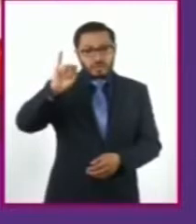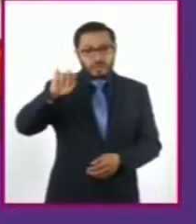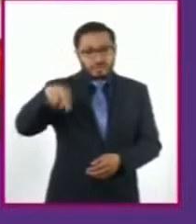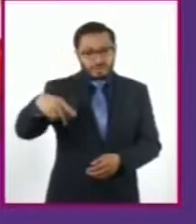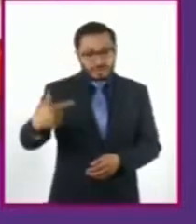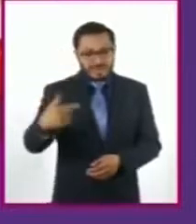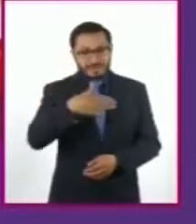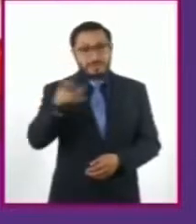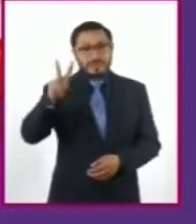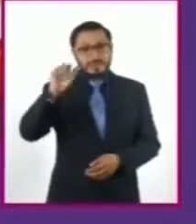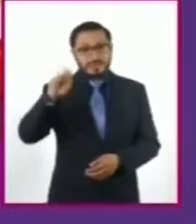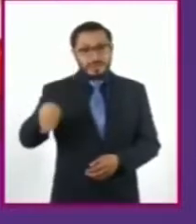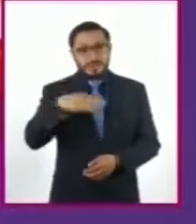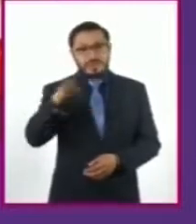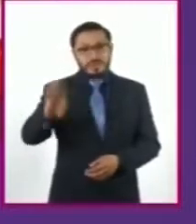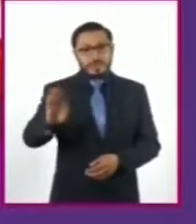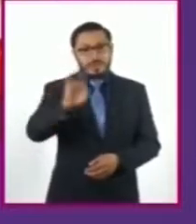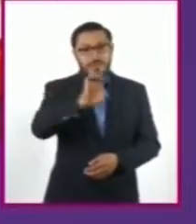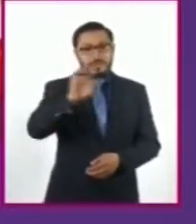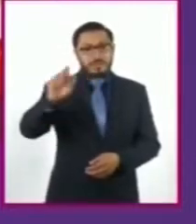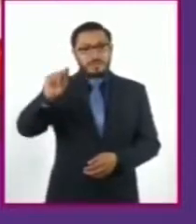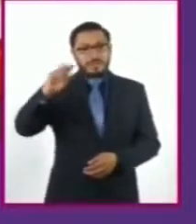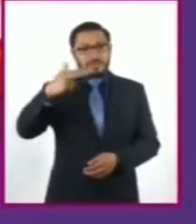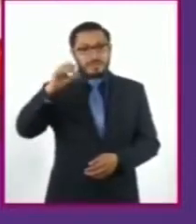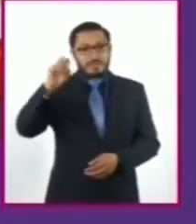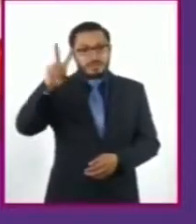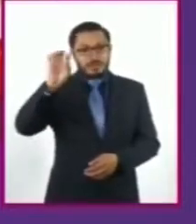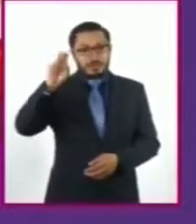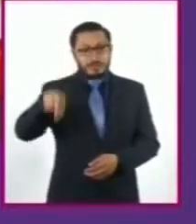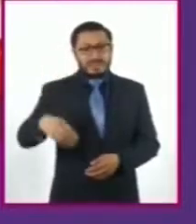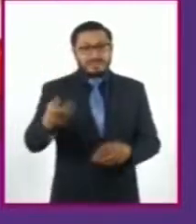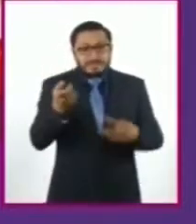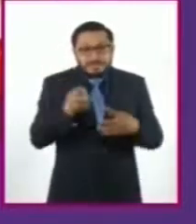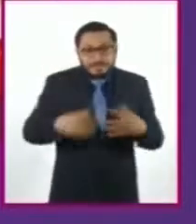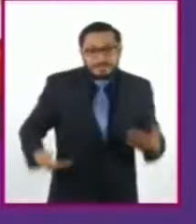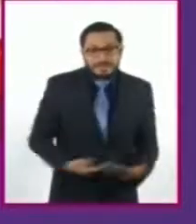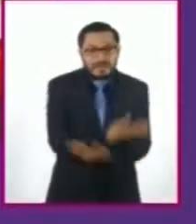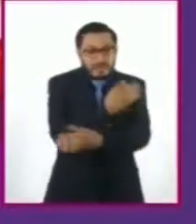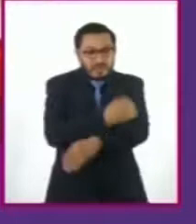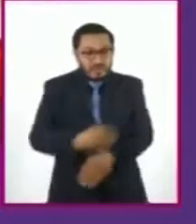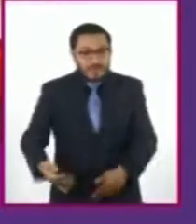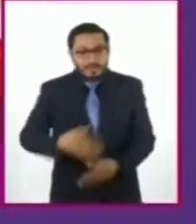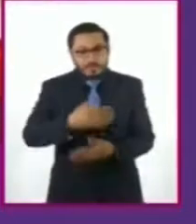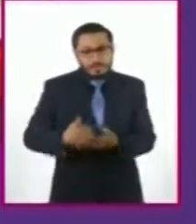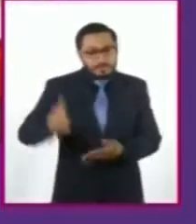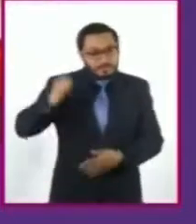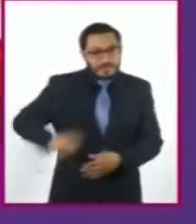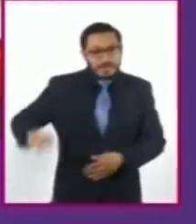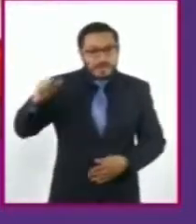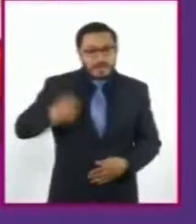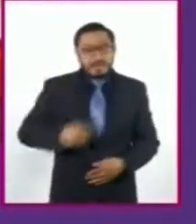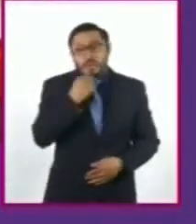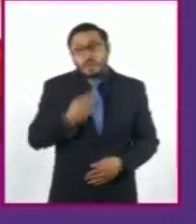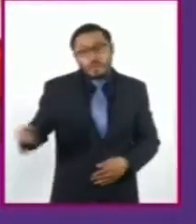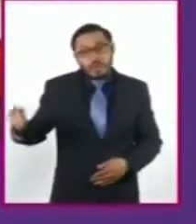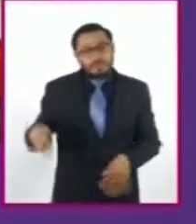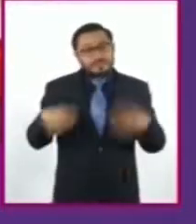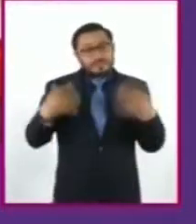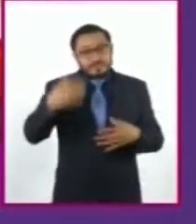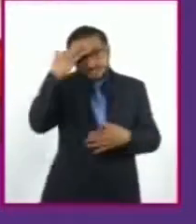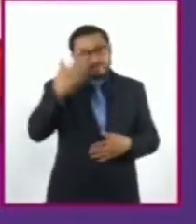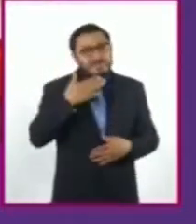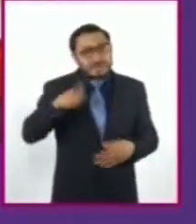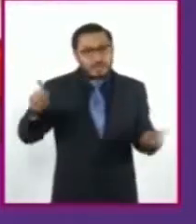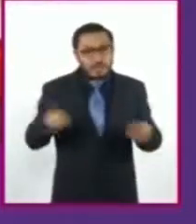origen flamenco. Desde niño, mostró cualidades sorprendentes para la música y a su padre, al darse